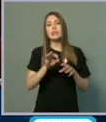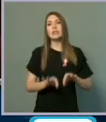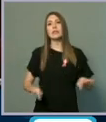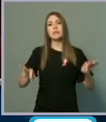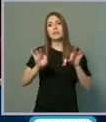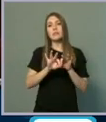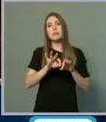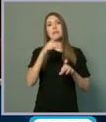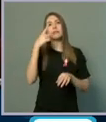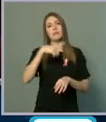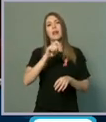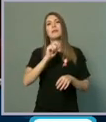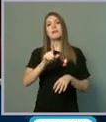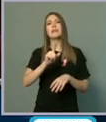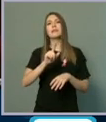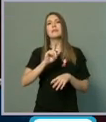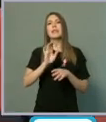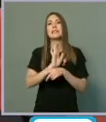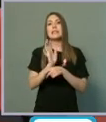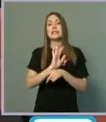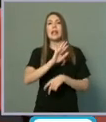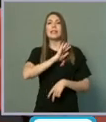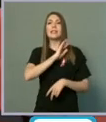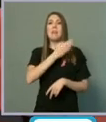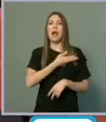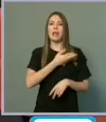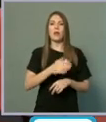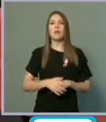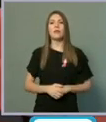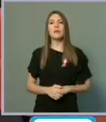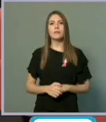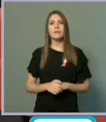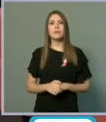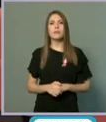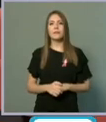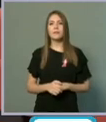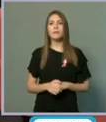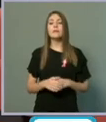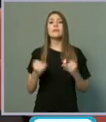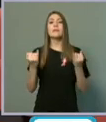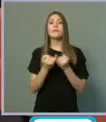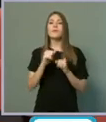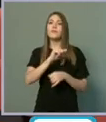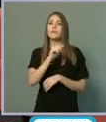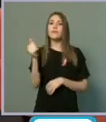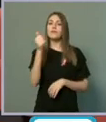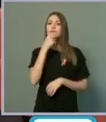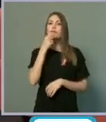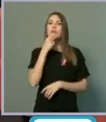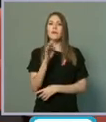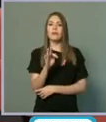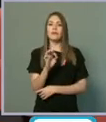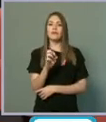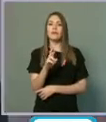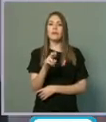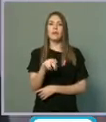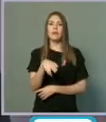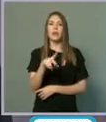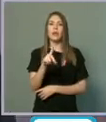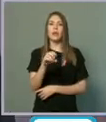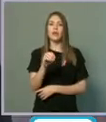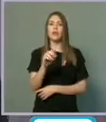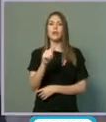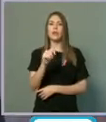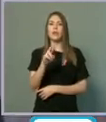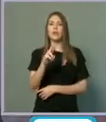alguien un poquito más light, pero también muy profundo en sus temas, Fernando Trueba, un cine mucho más amable, un cine poquito más abierto, digámoslo